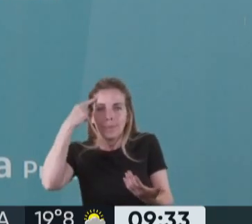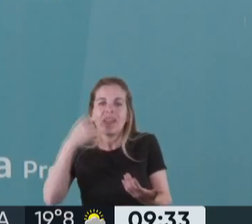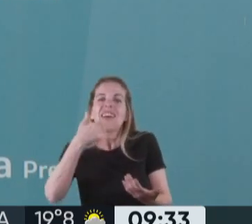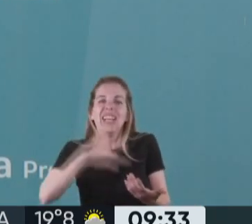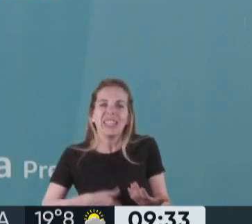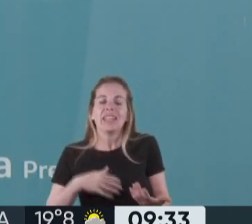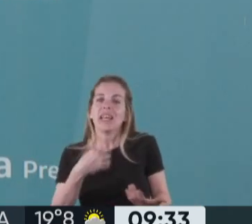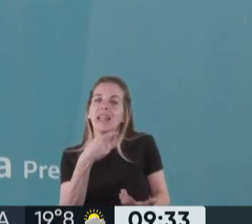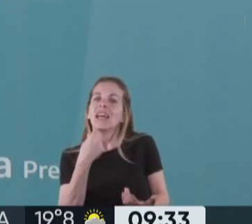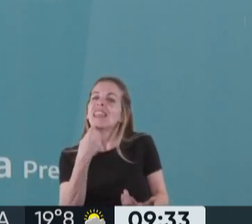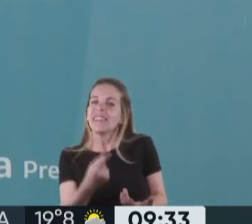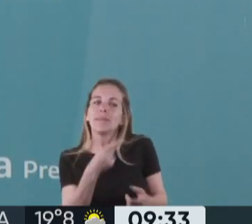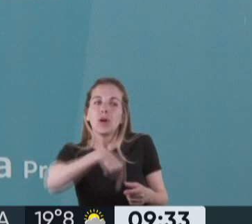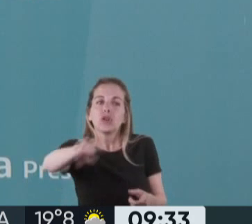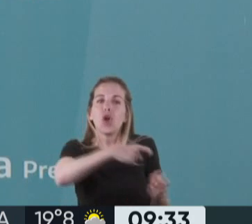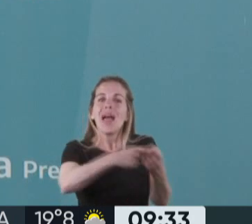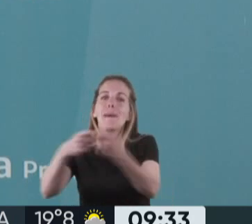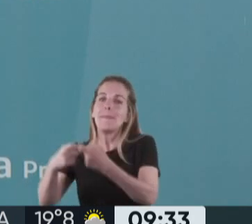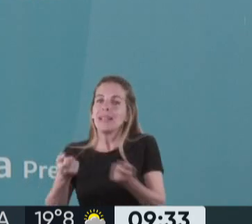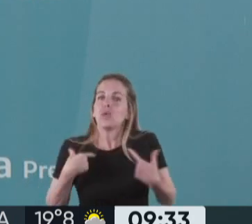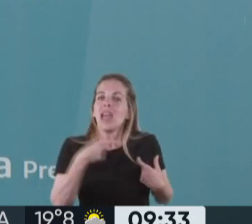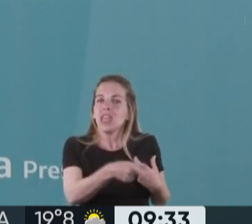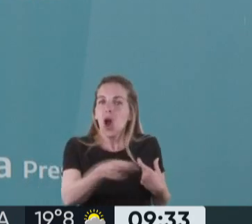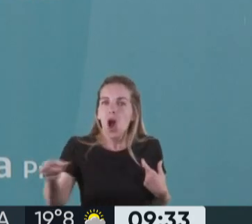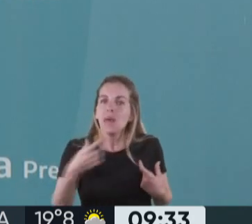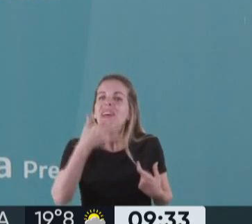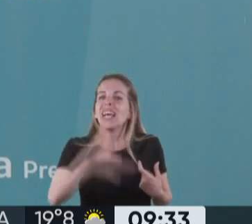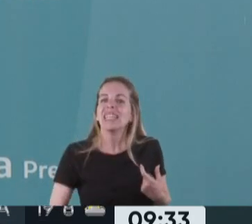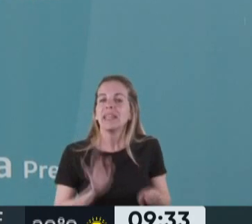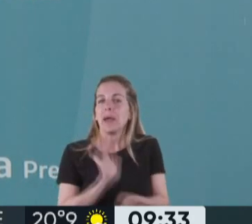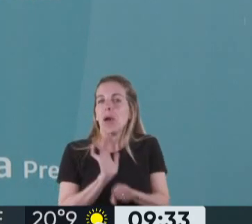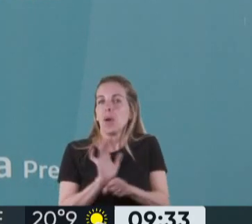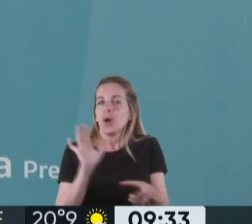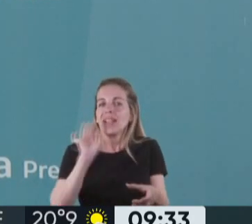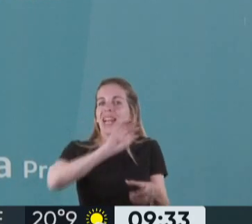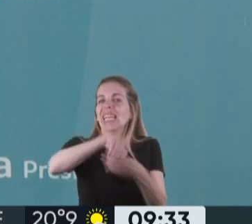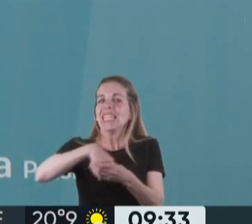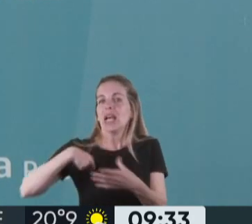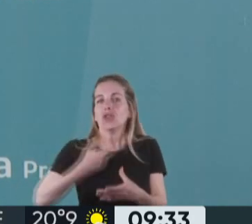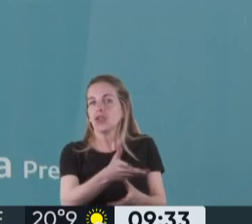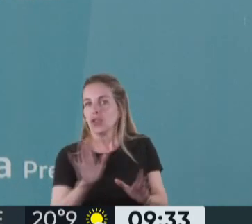de que tienen que entender, es que tienen que entender que son parte de un engranaje, y una parte es la que tienen que